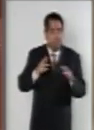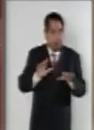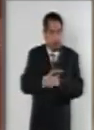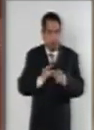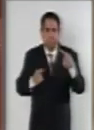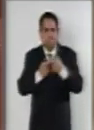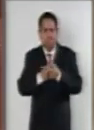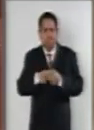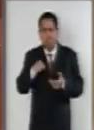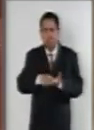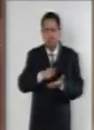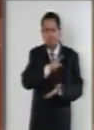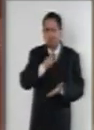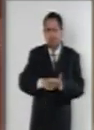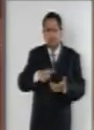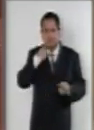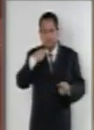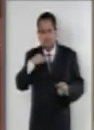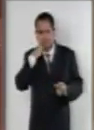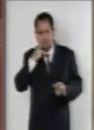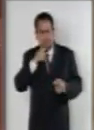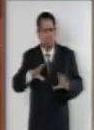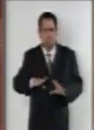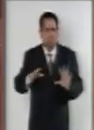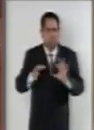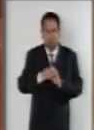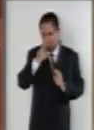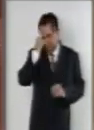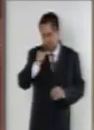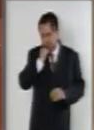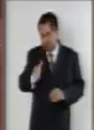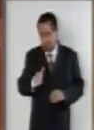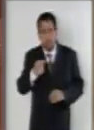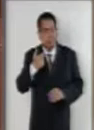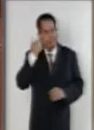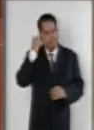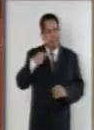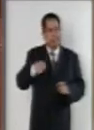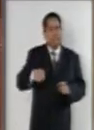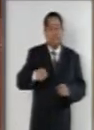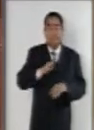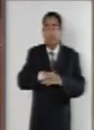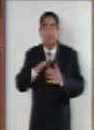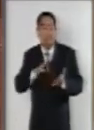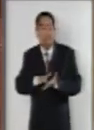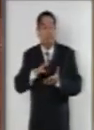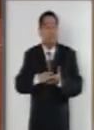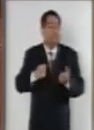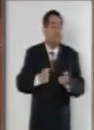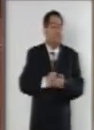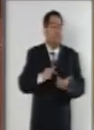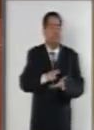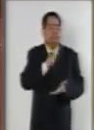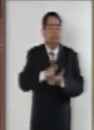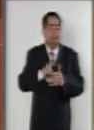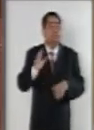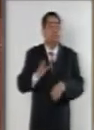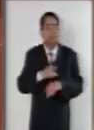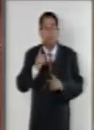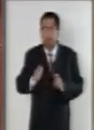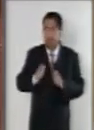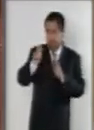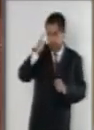ley resulta completamente incongruente. La razón fundamental por la que se impulsa es que faculta